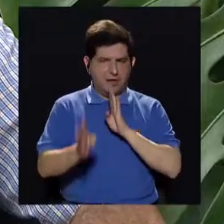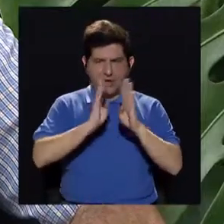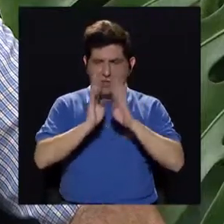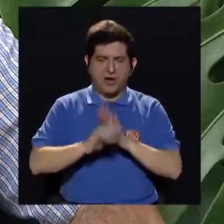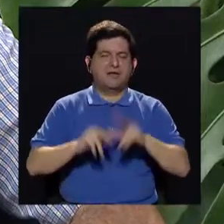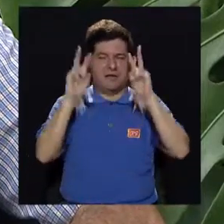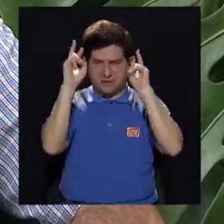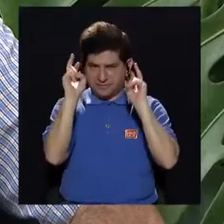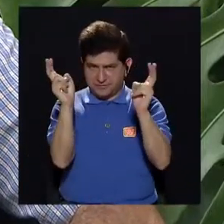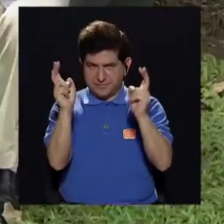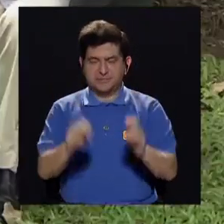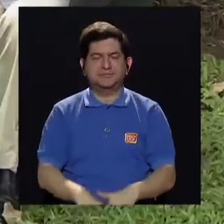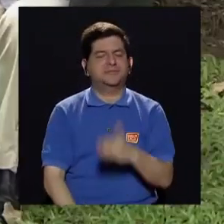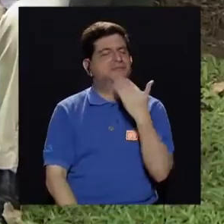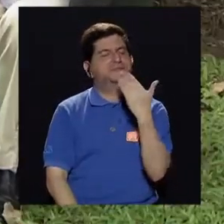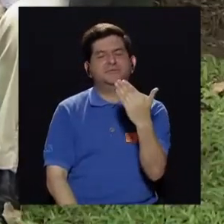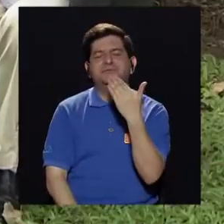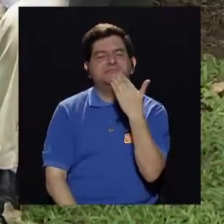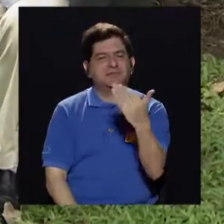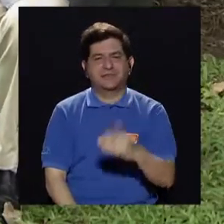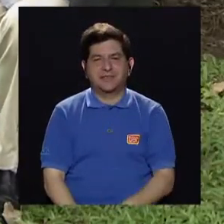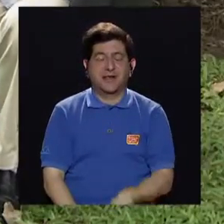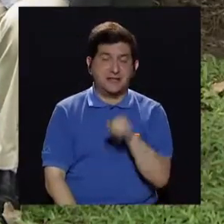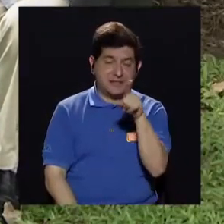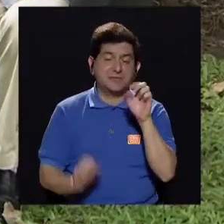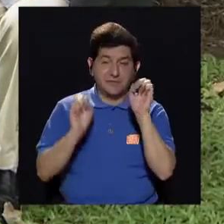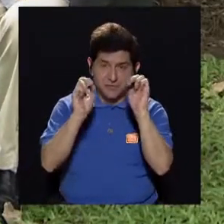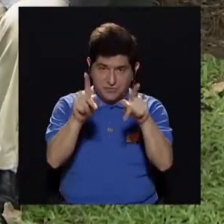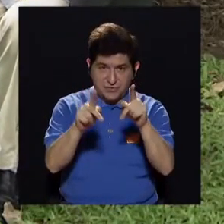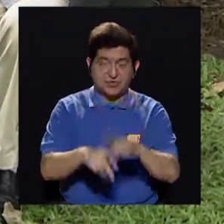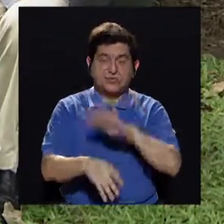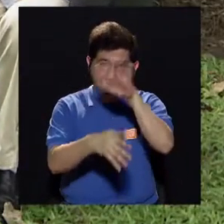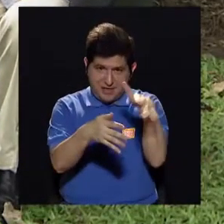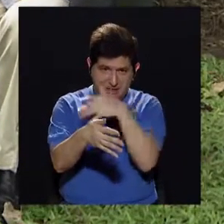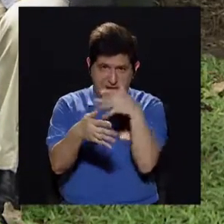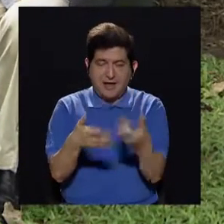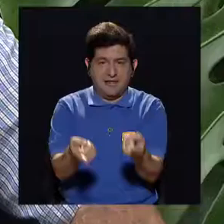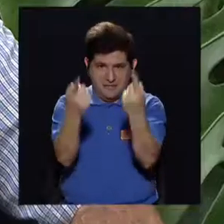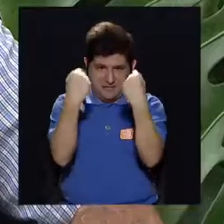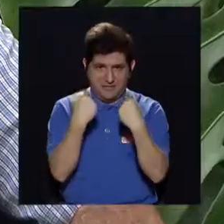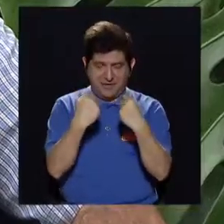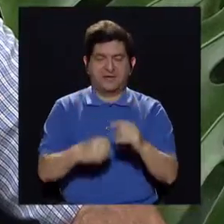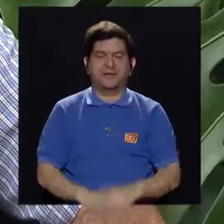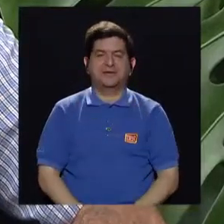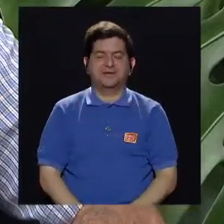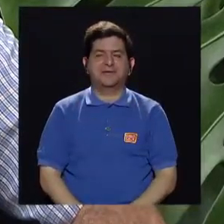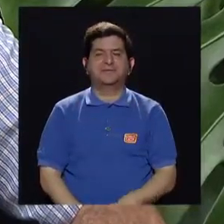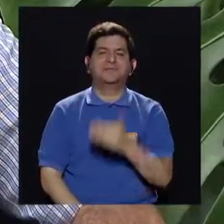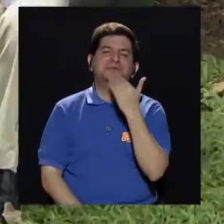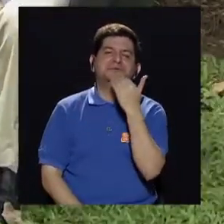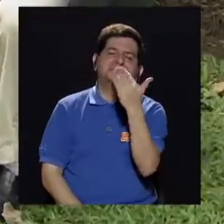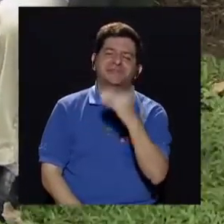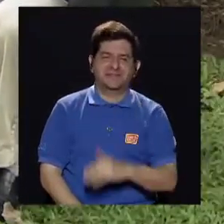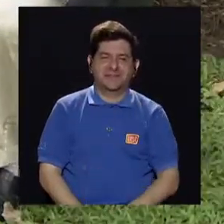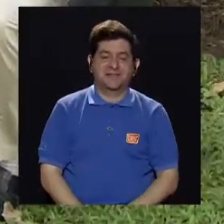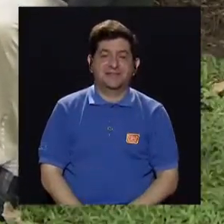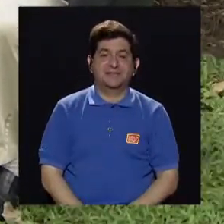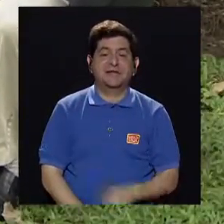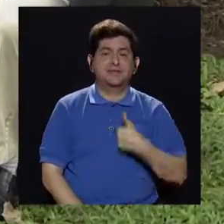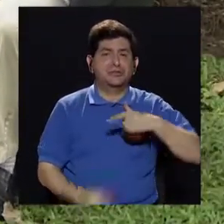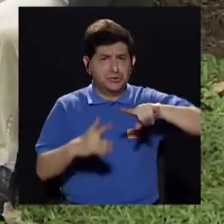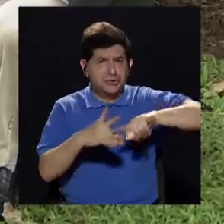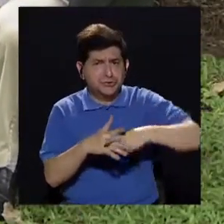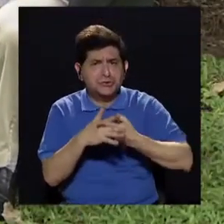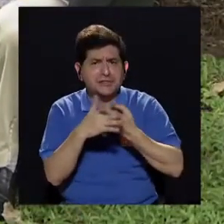más acerca de este tema. Le agradecemos mucho, don Jorge. Gracias por sacar ese espacio en su agenda y estar acá. Mucho gusto. Muchísimas gracias. Tal vez yo quisiera